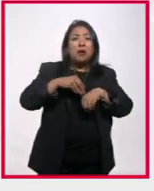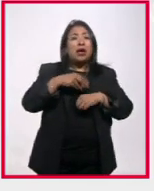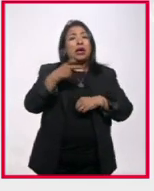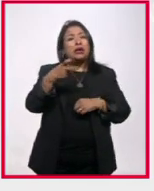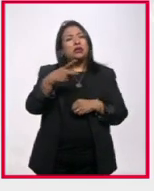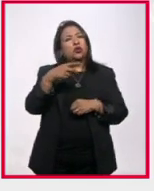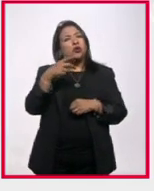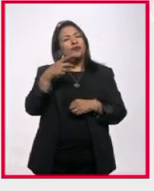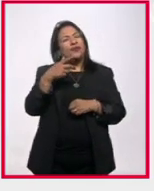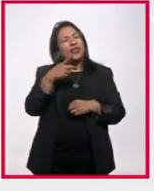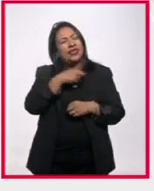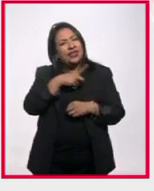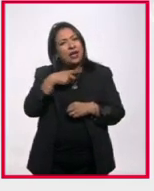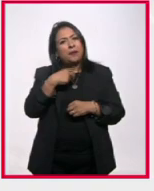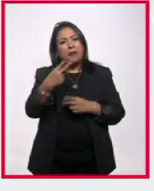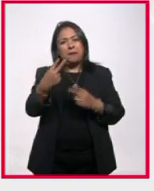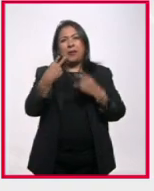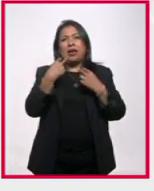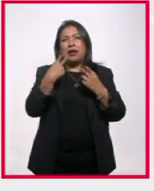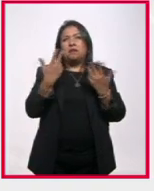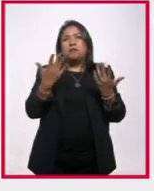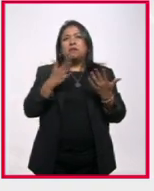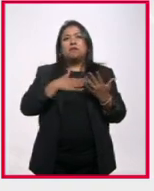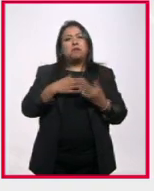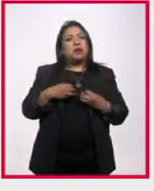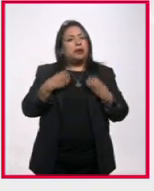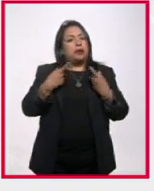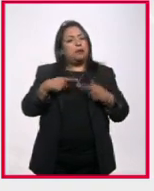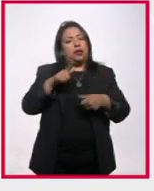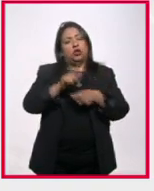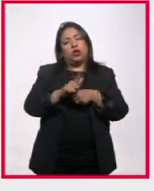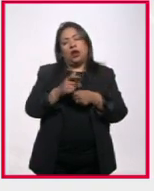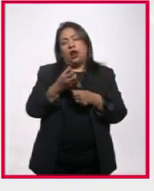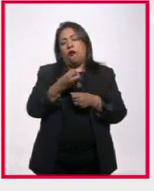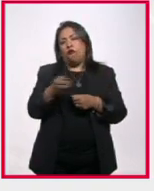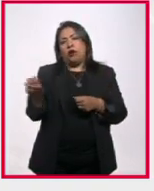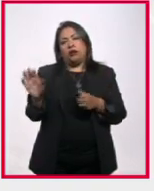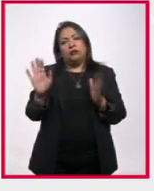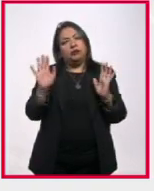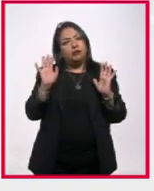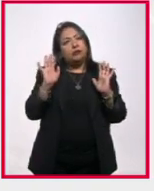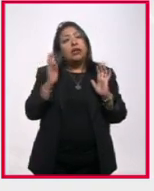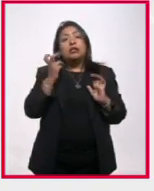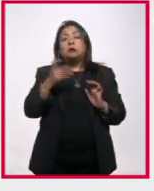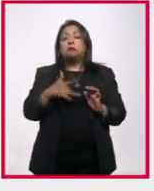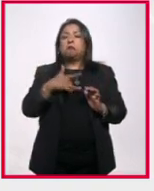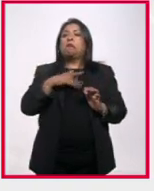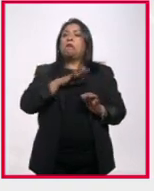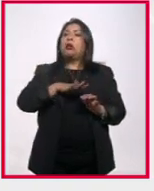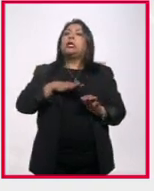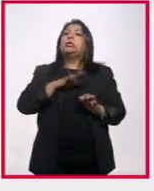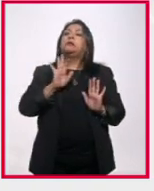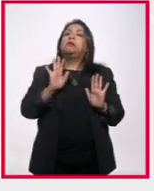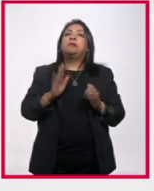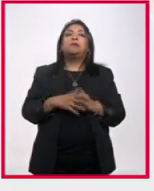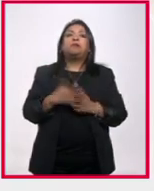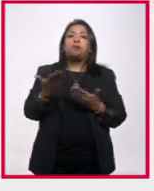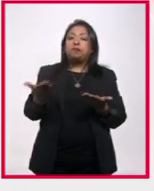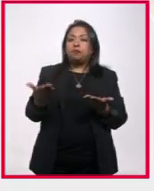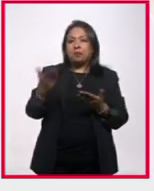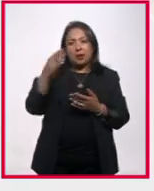que también verse reflejado en mi vida personal. Entonces, eso me hace feliz. Maestro